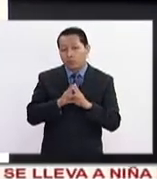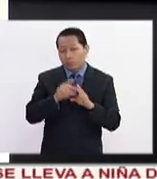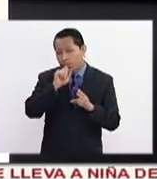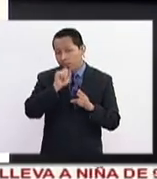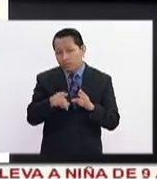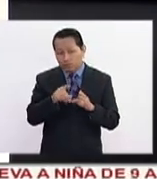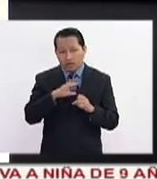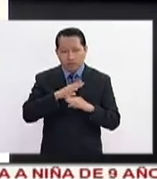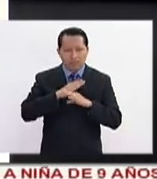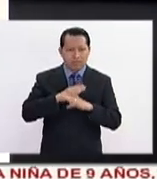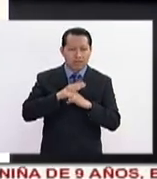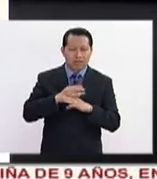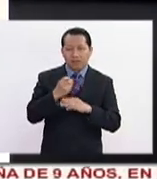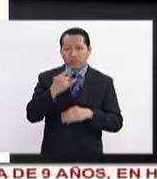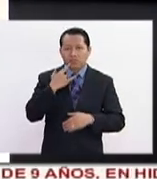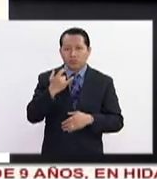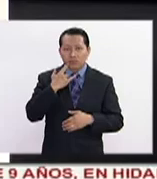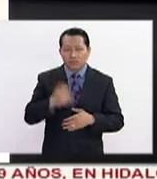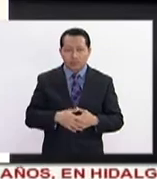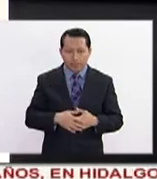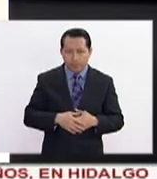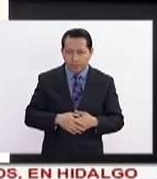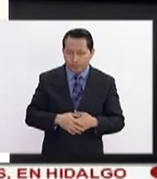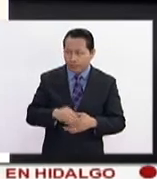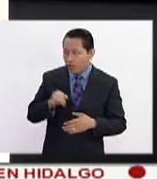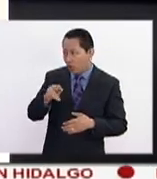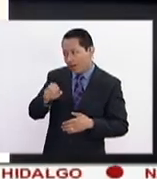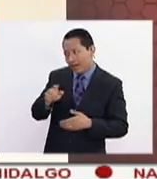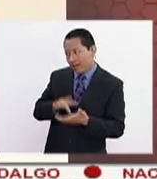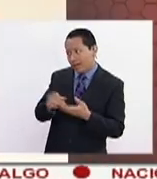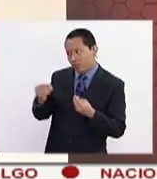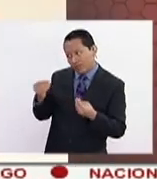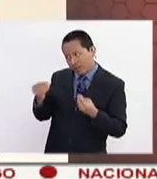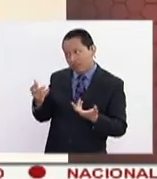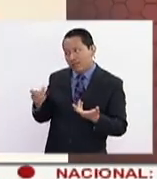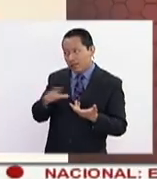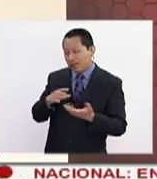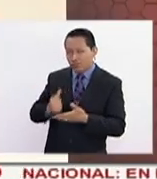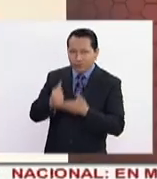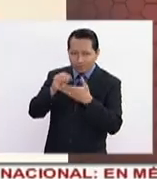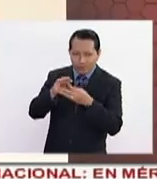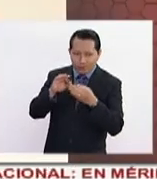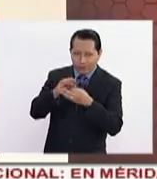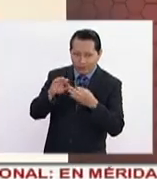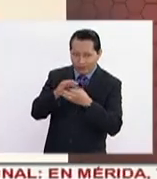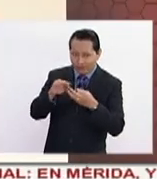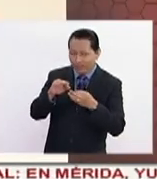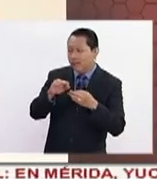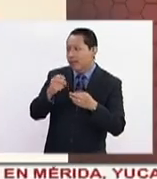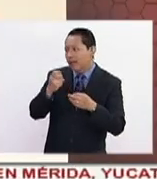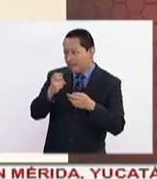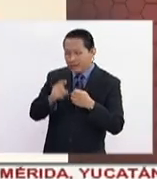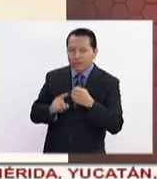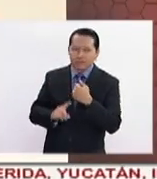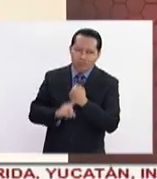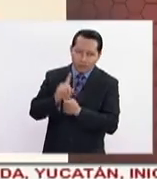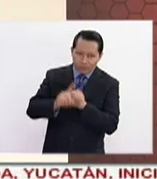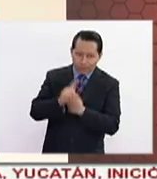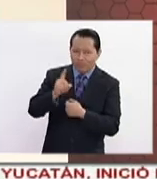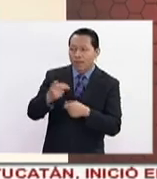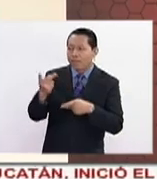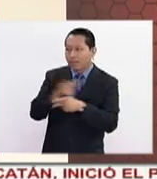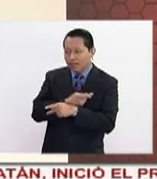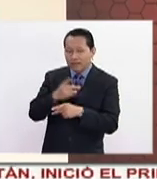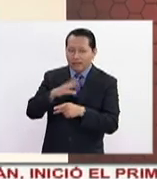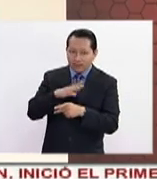presentando reticentes ante esos esfuerzos. Así es, Jorge. Pues te agradecemos mucho que nos hayas ayudado una vez más a entender este conflicto que está pues